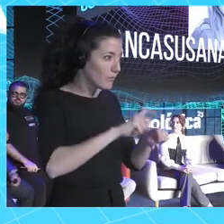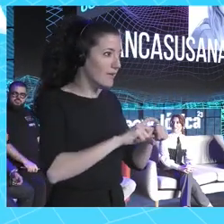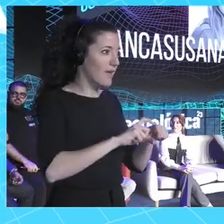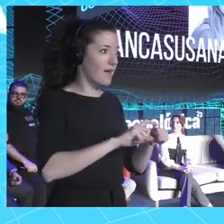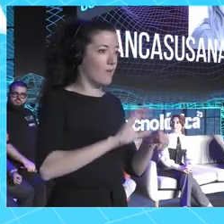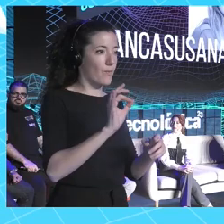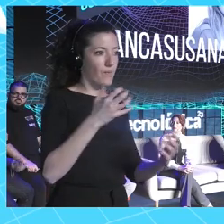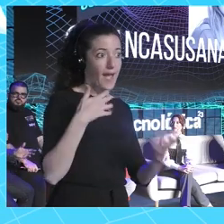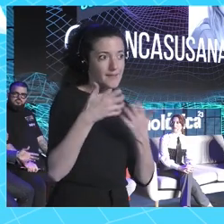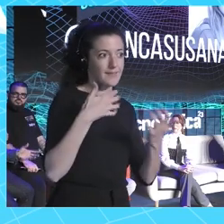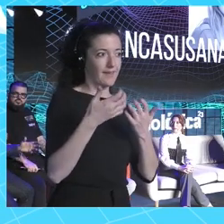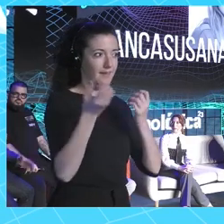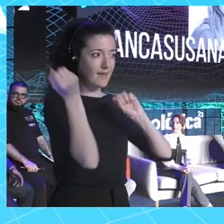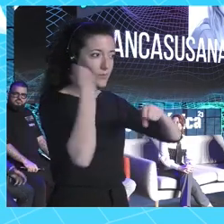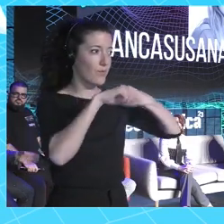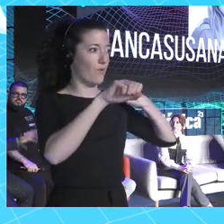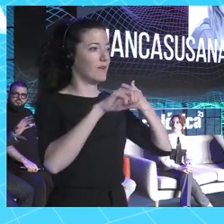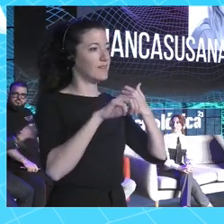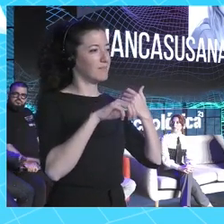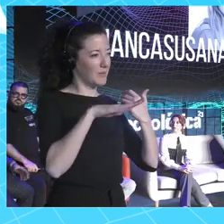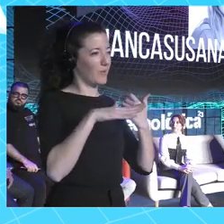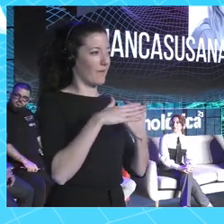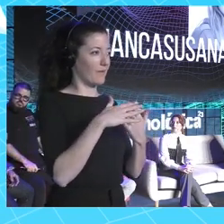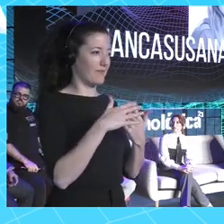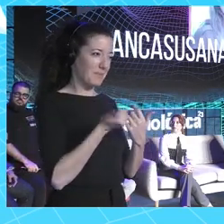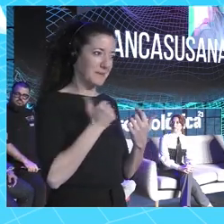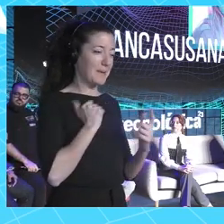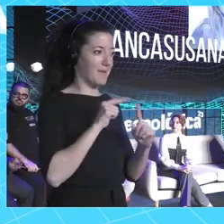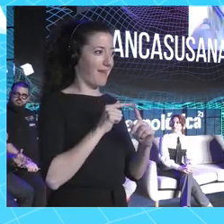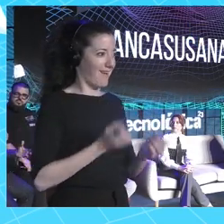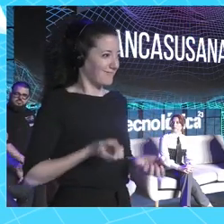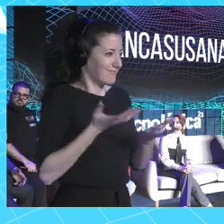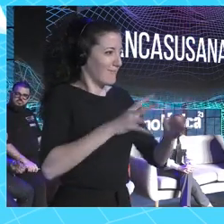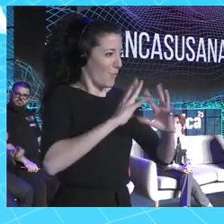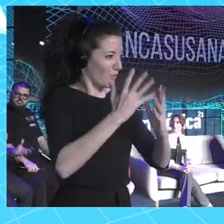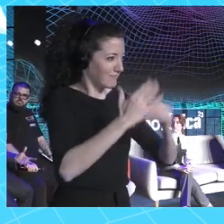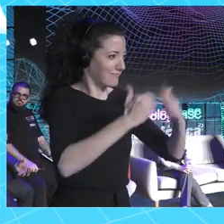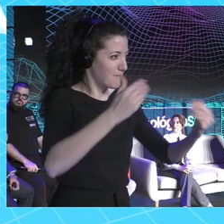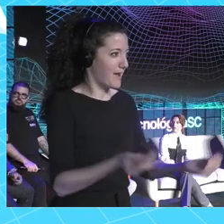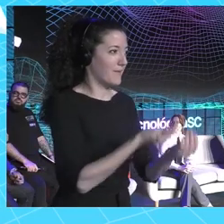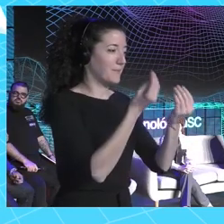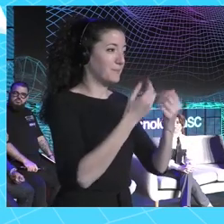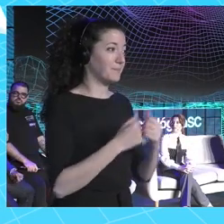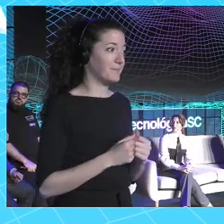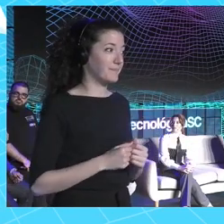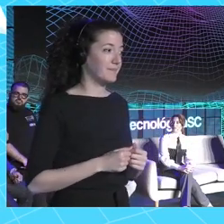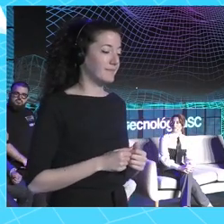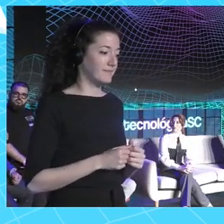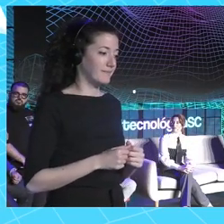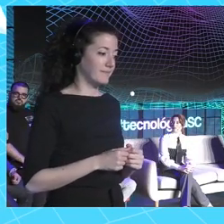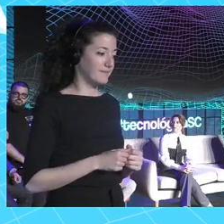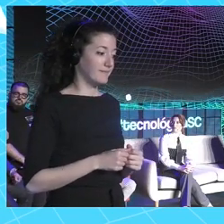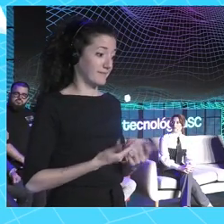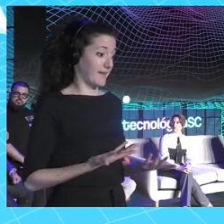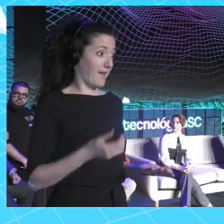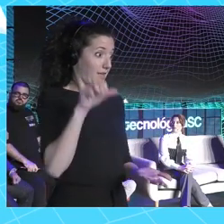arte y de la actuación pero sí que seamos capaces de construirlo pero esa capacidad de influencia y el construirlo desde la